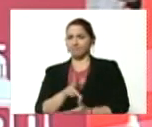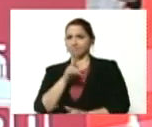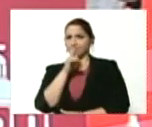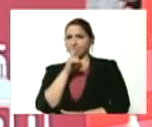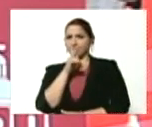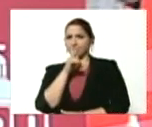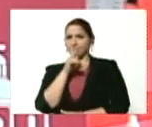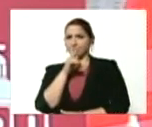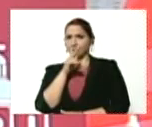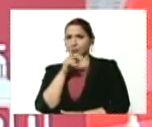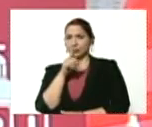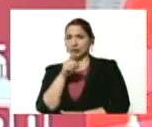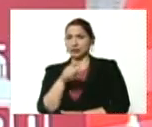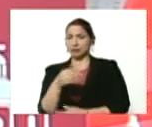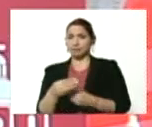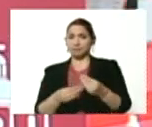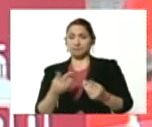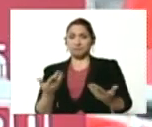Así de bárbaros son,